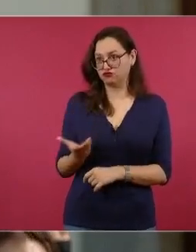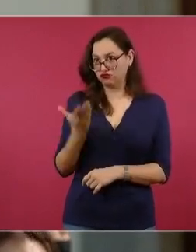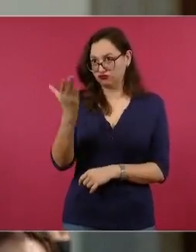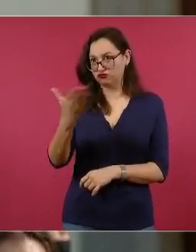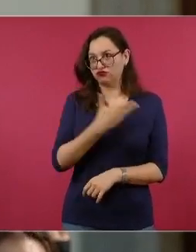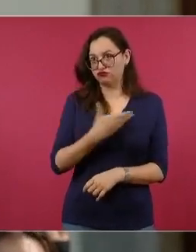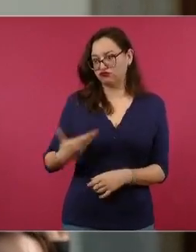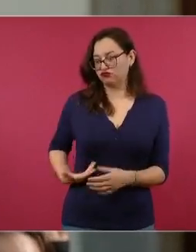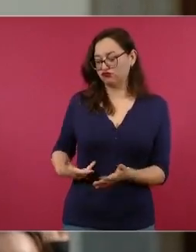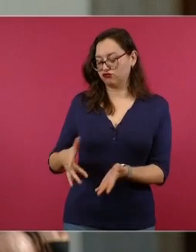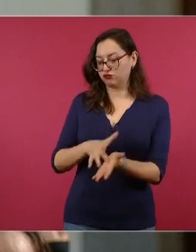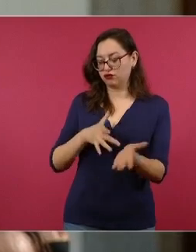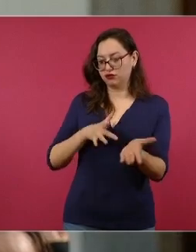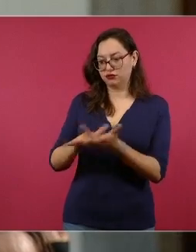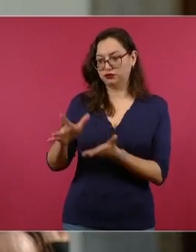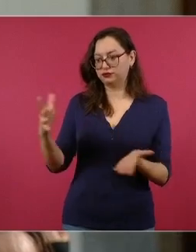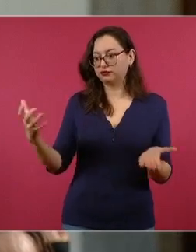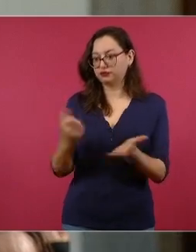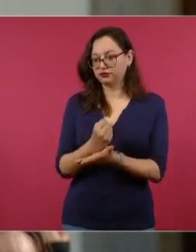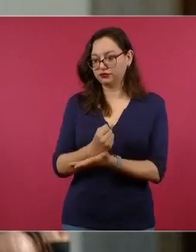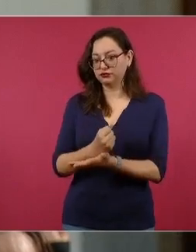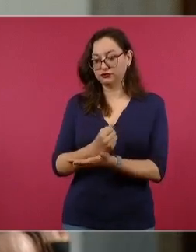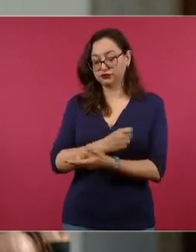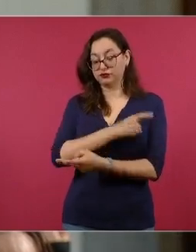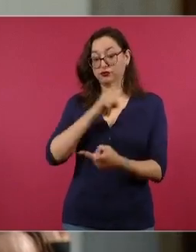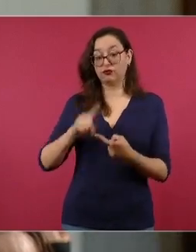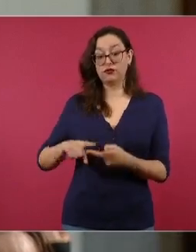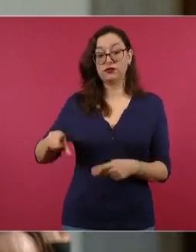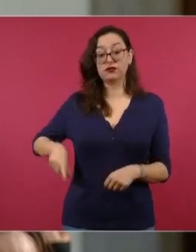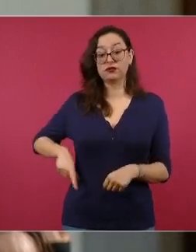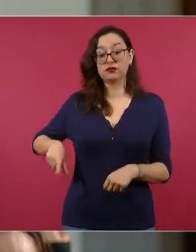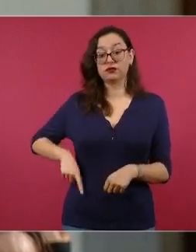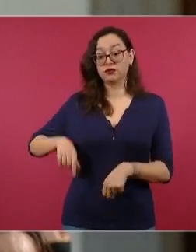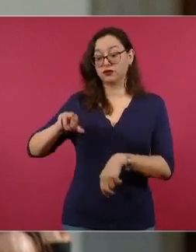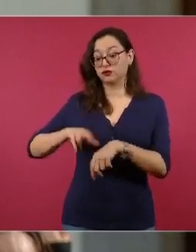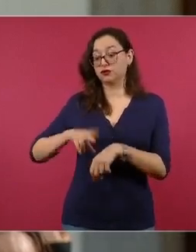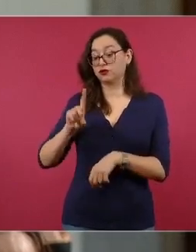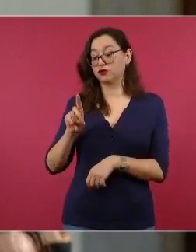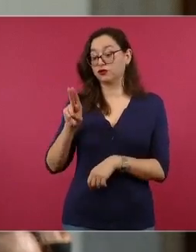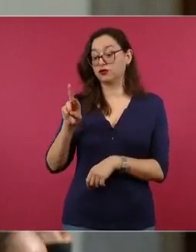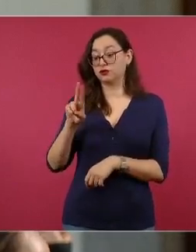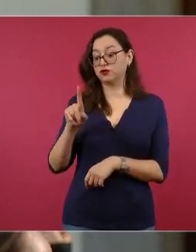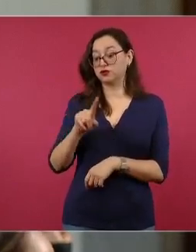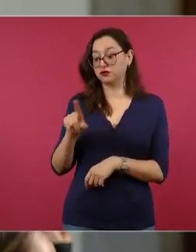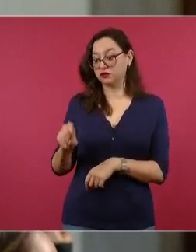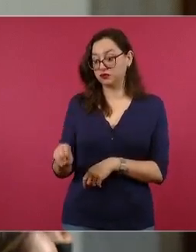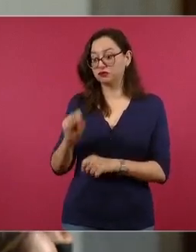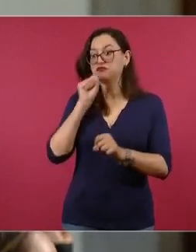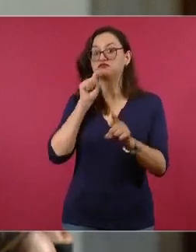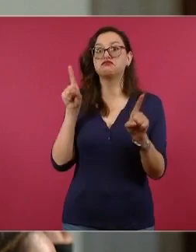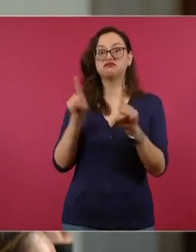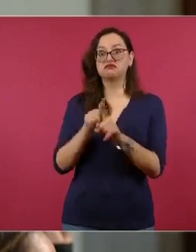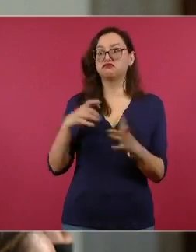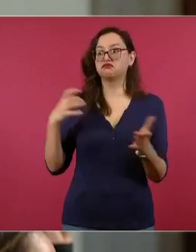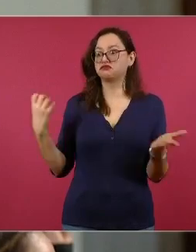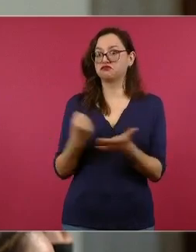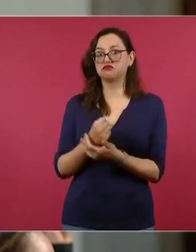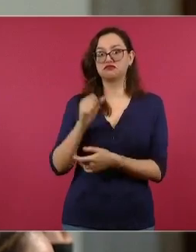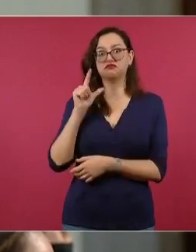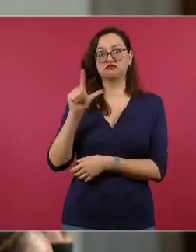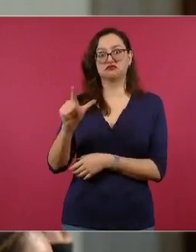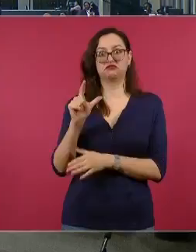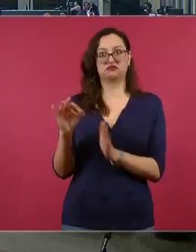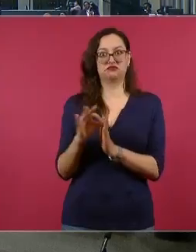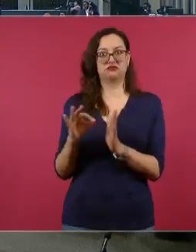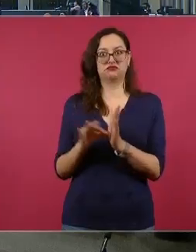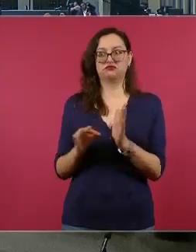un asunto menor. En estas elecciones, de nueva cuenta, Sonora votó todo a favor de lo que es el